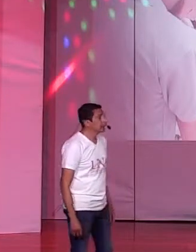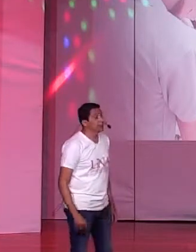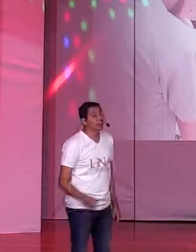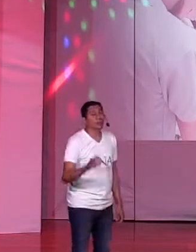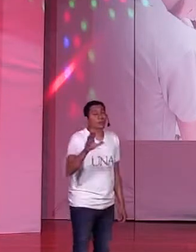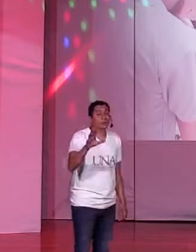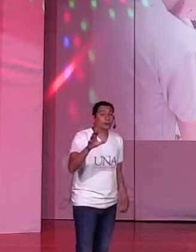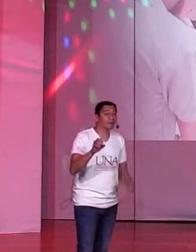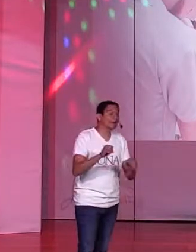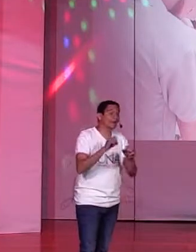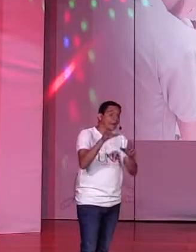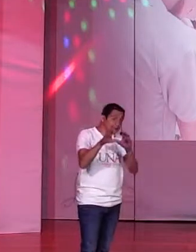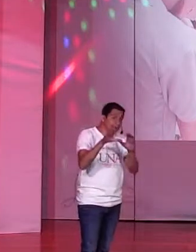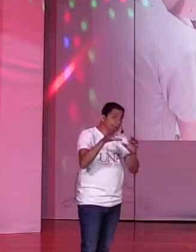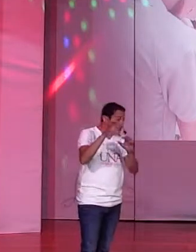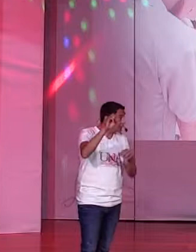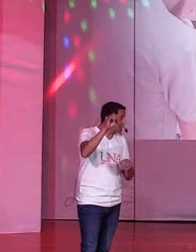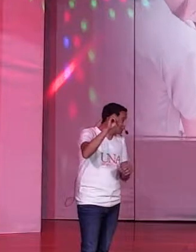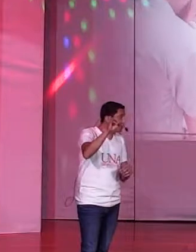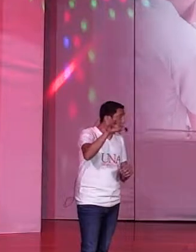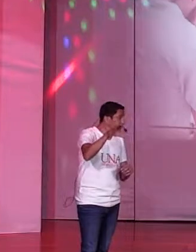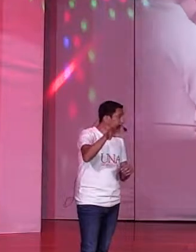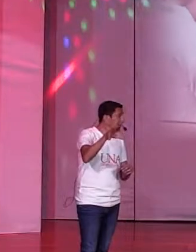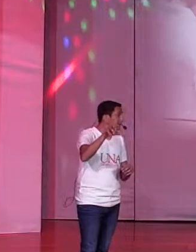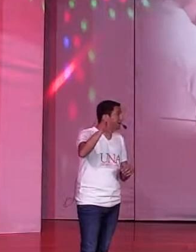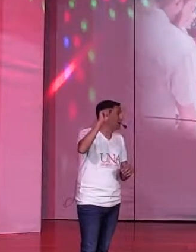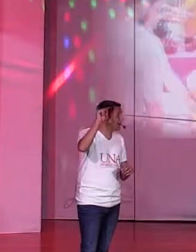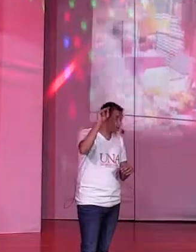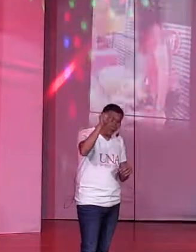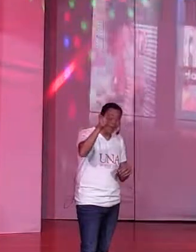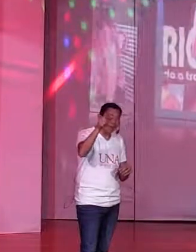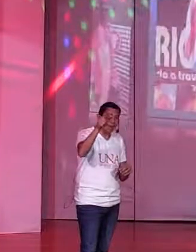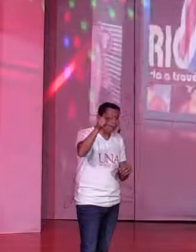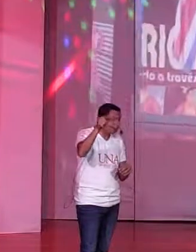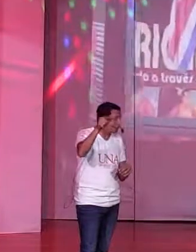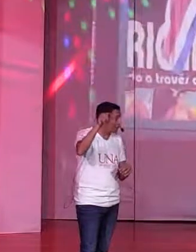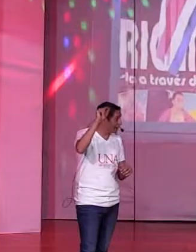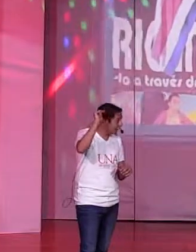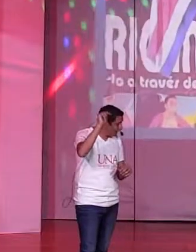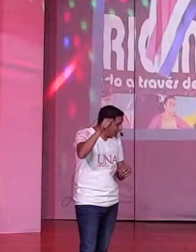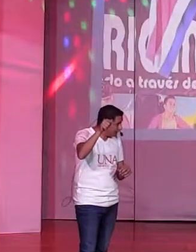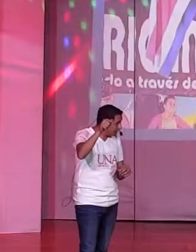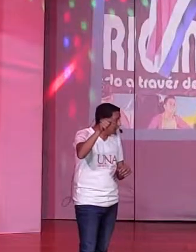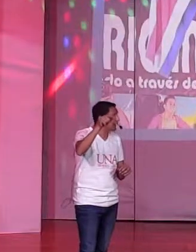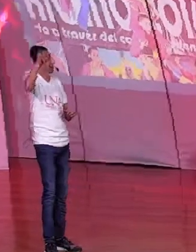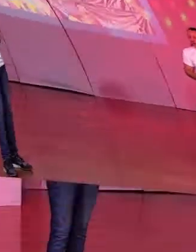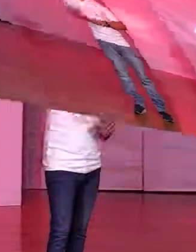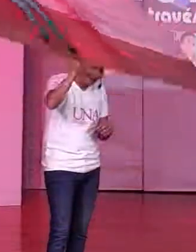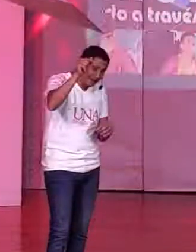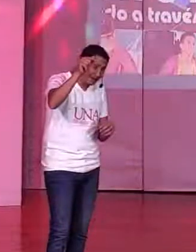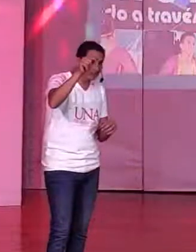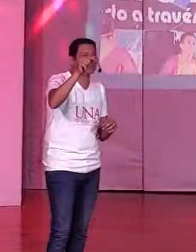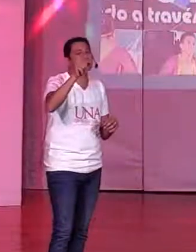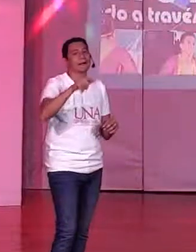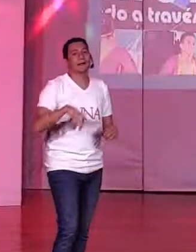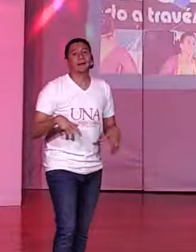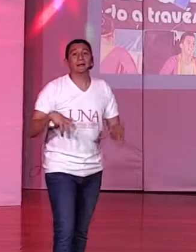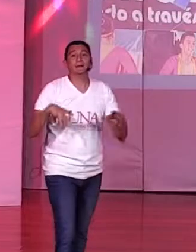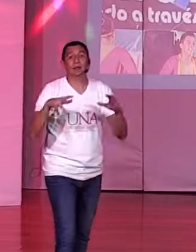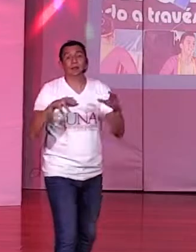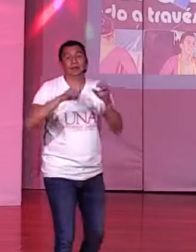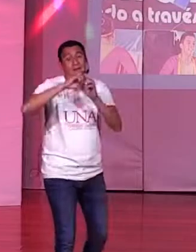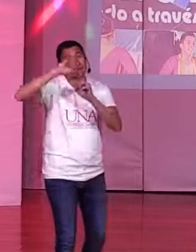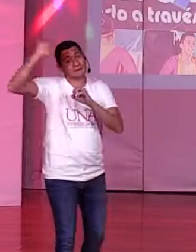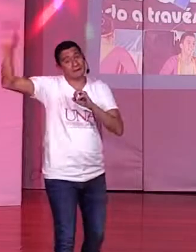editable. Y lo bonito es que usted se va a poder meter ahí, ¿verdad? Y va a poner link al link, ¿verdad? Al clic le vas a hacer